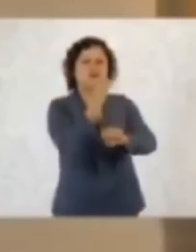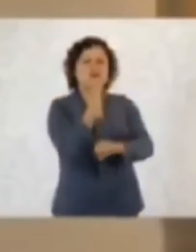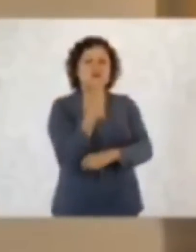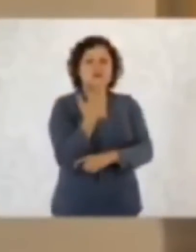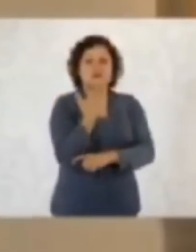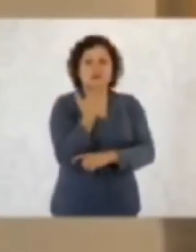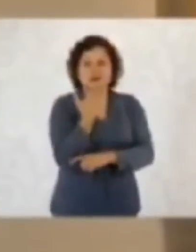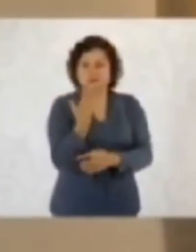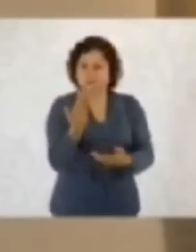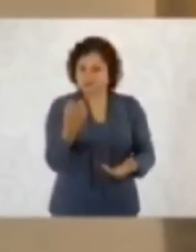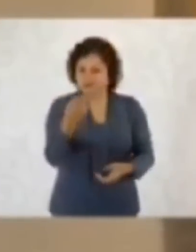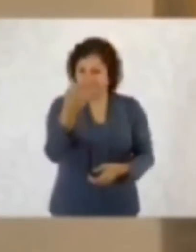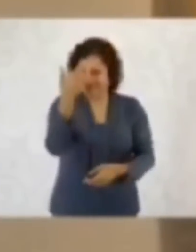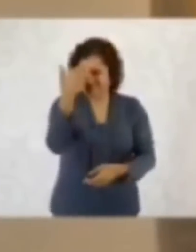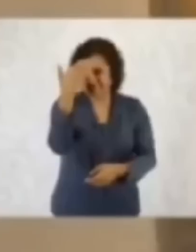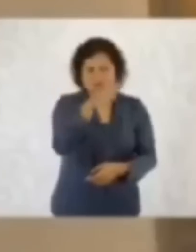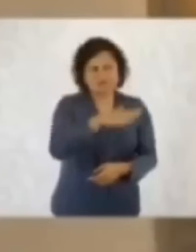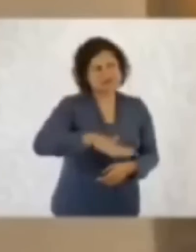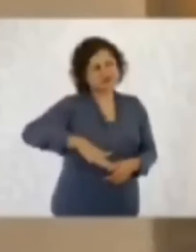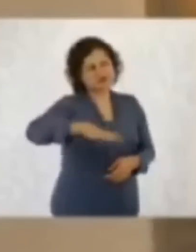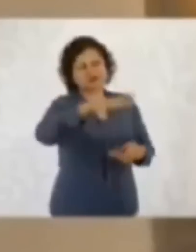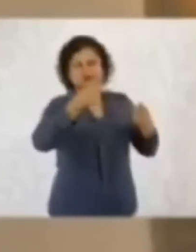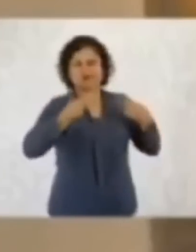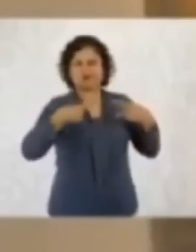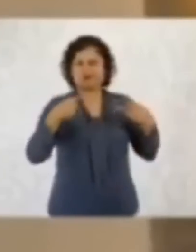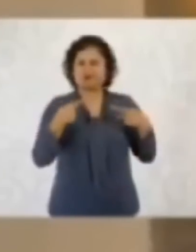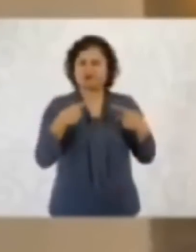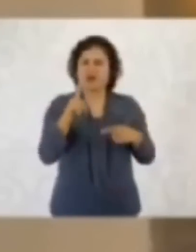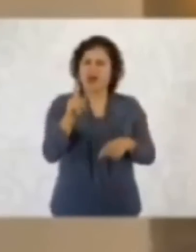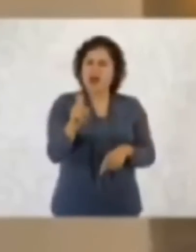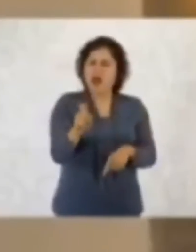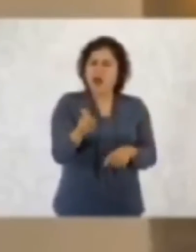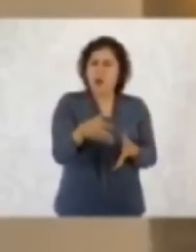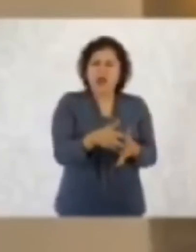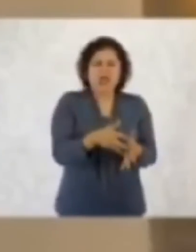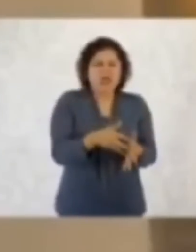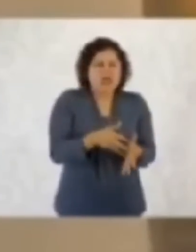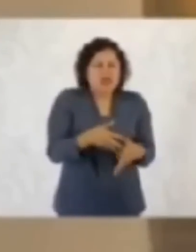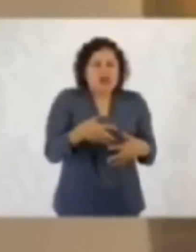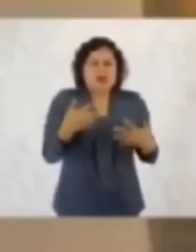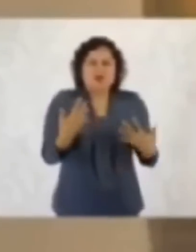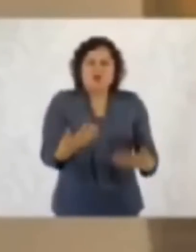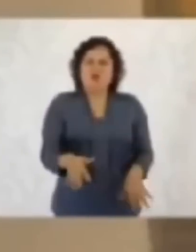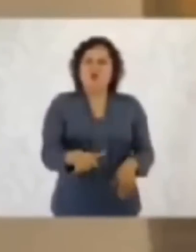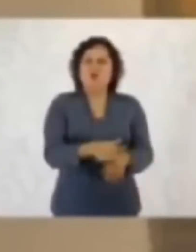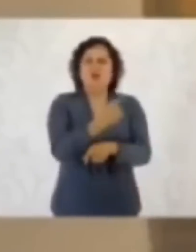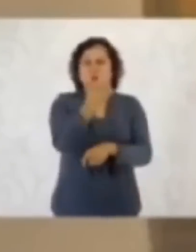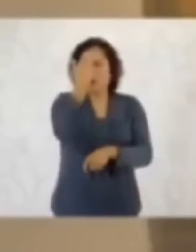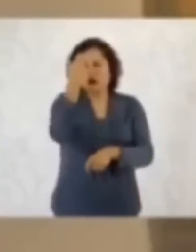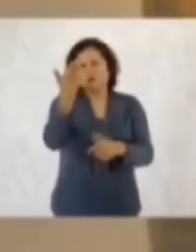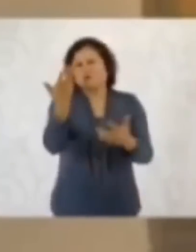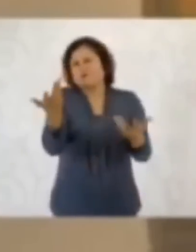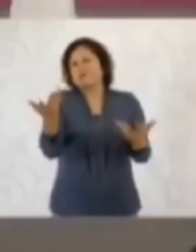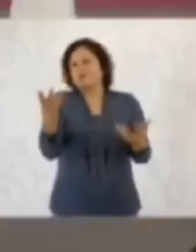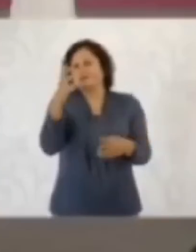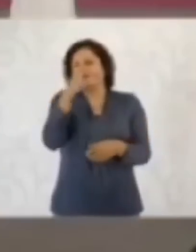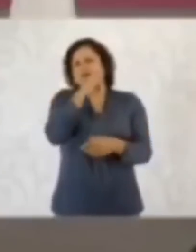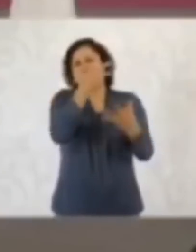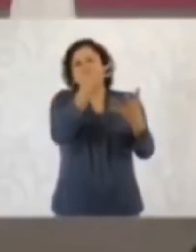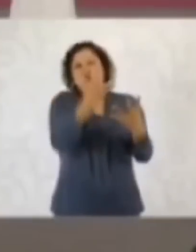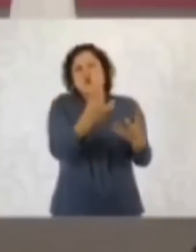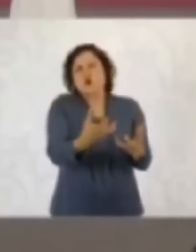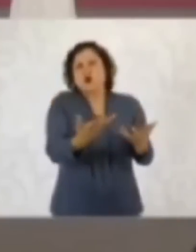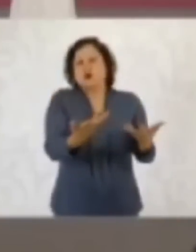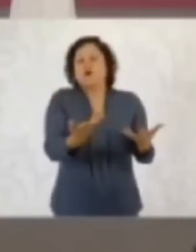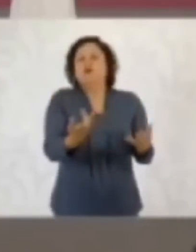donde se tienen pues, grandes carencias derivado del cambio climático y de las afectaciones que se tienen por ello, pues